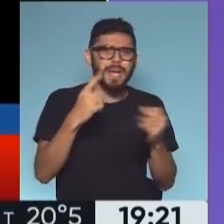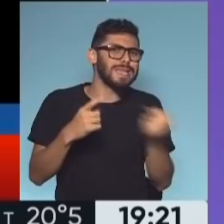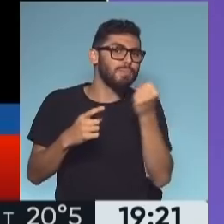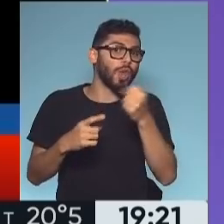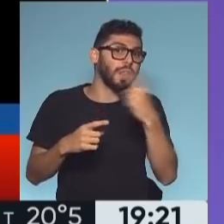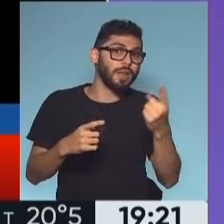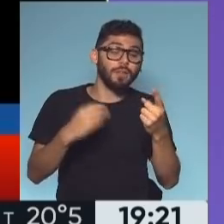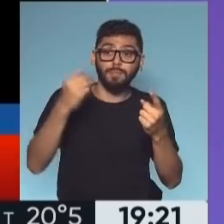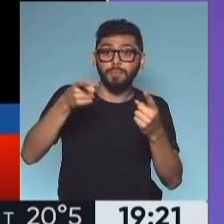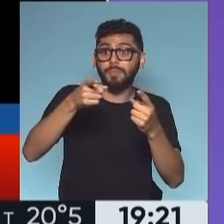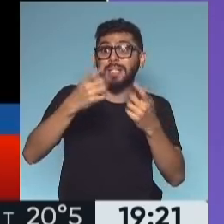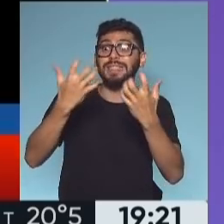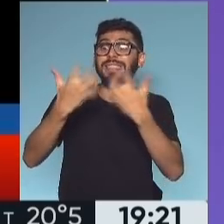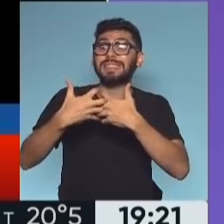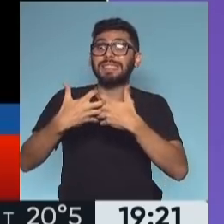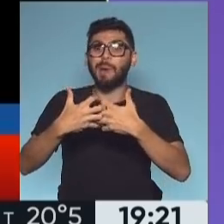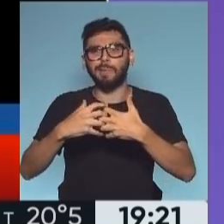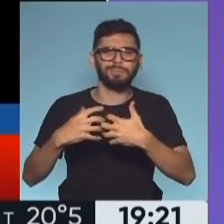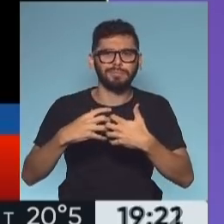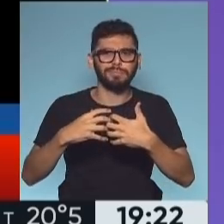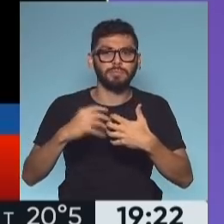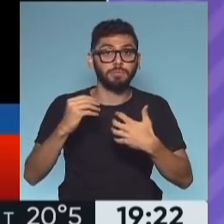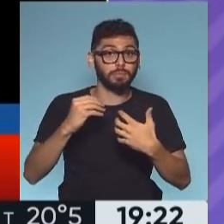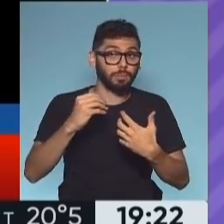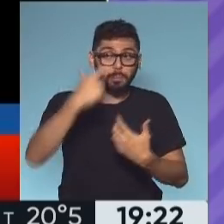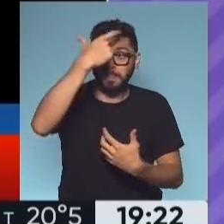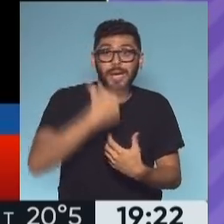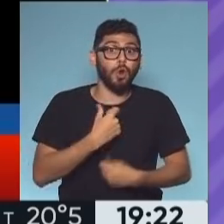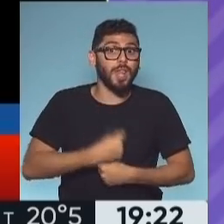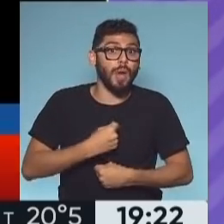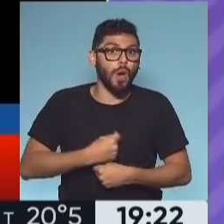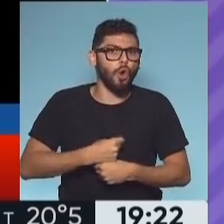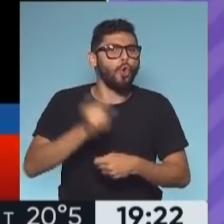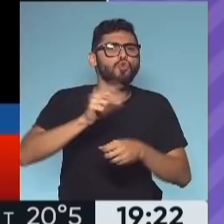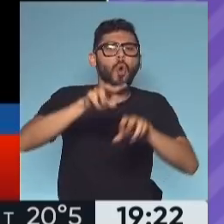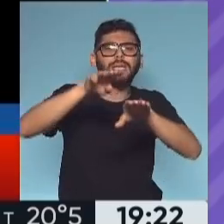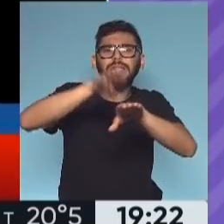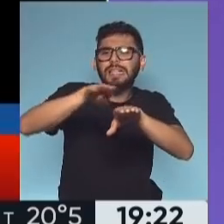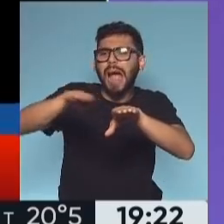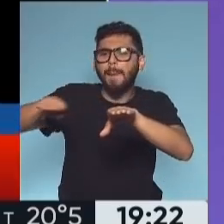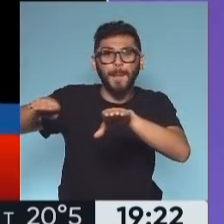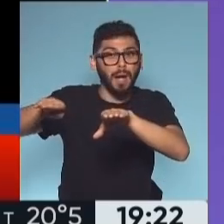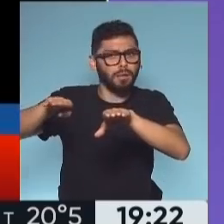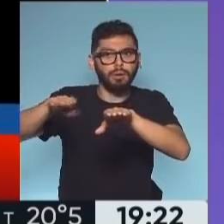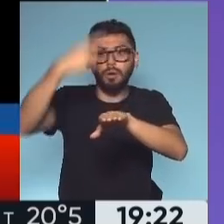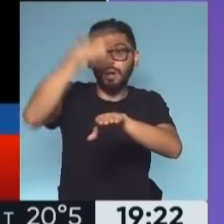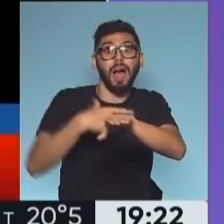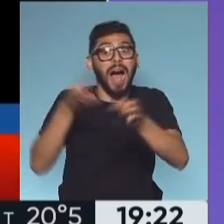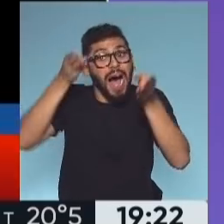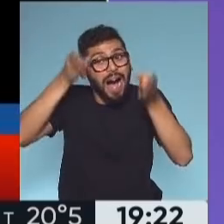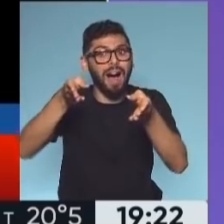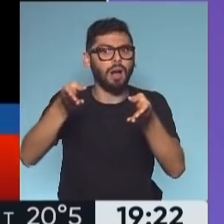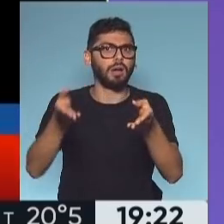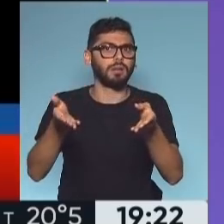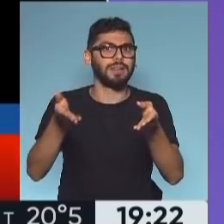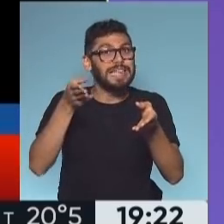que limita el funcionamiento del sistema somos los intensivistas y no los recursos físicos o tecnológicos. Personal humano. Pero aún así la ocupación de